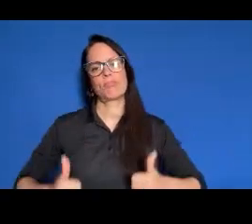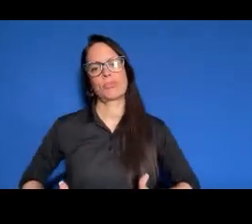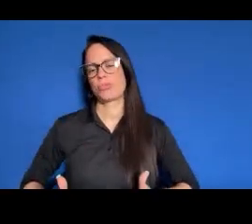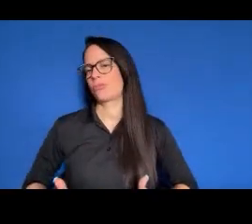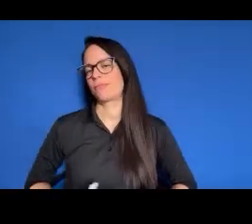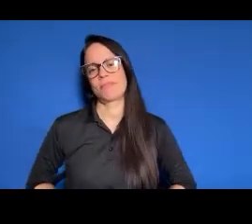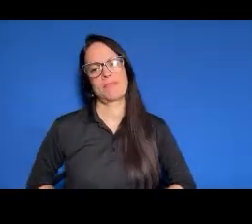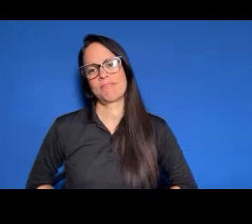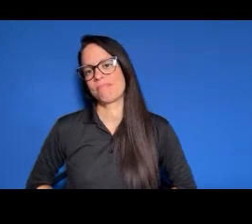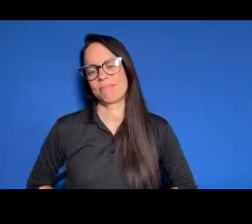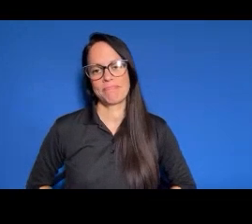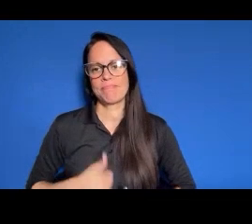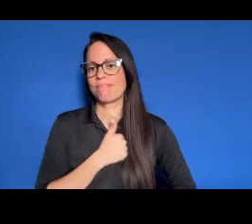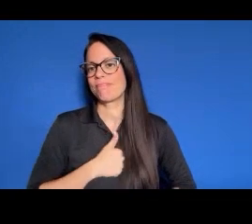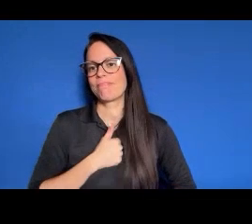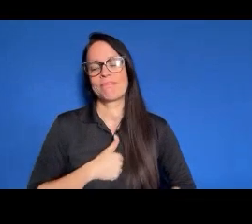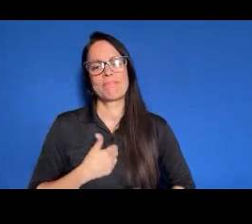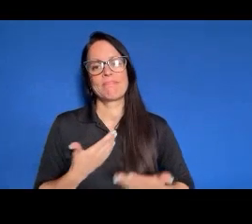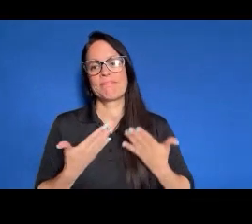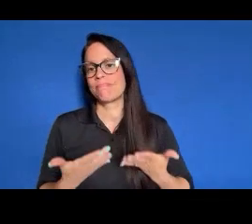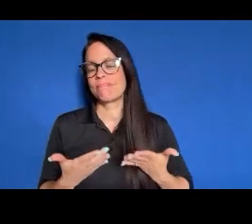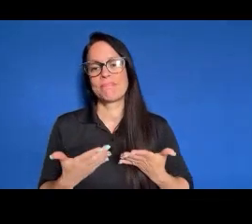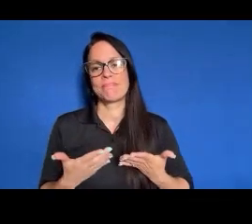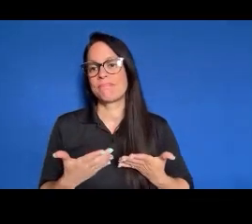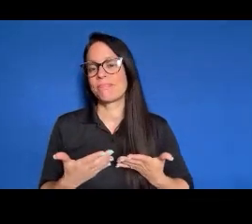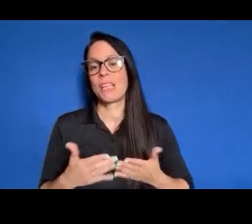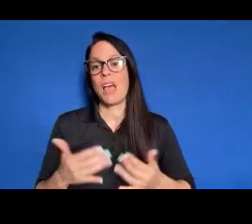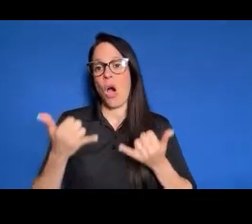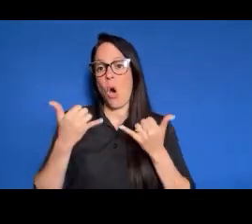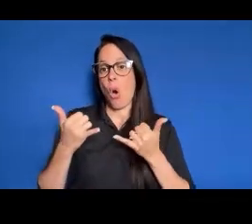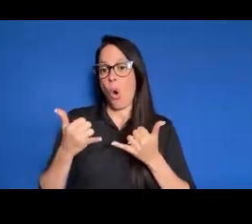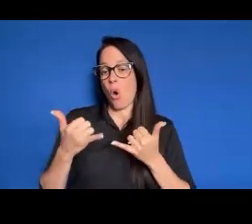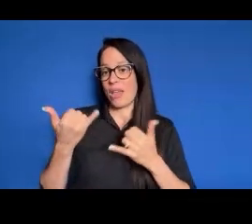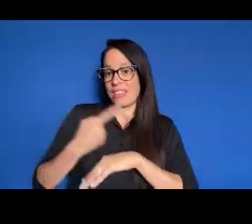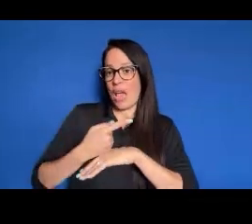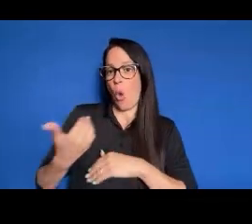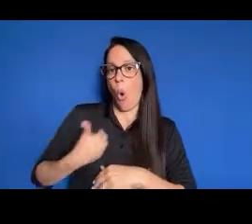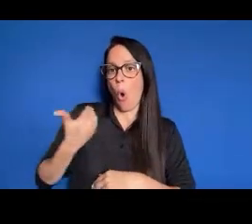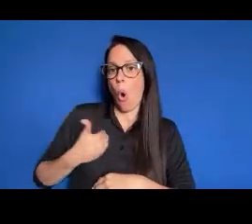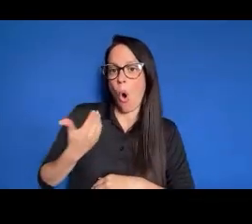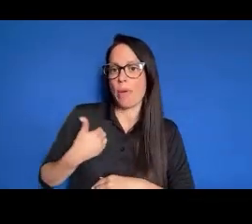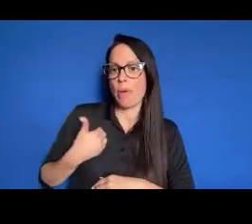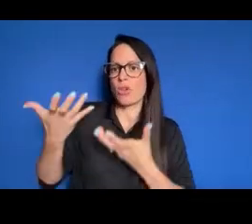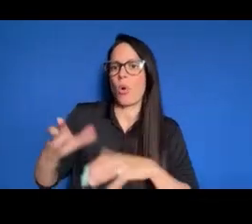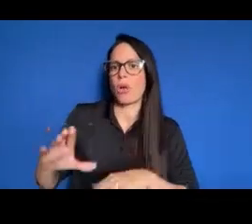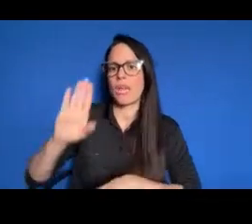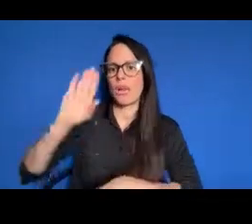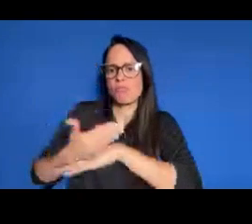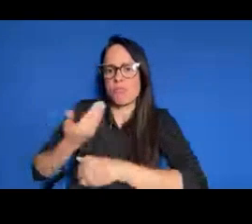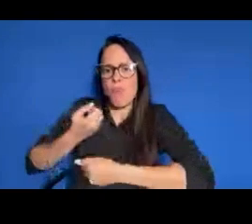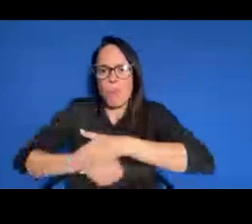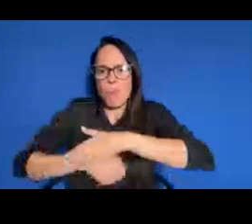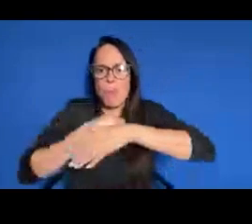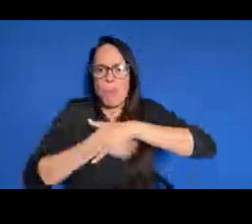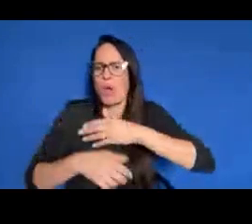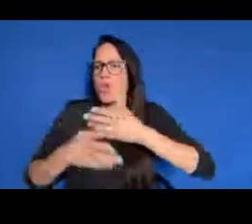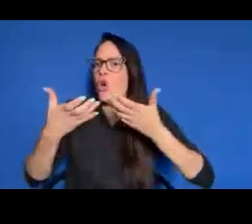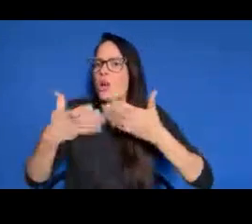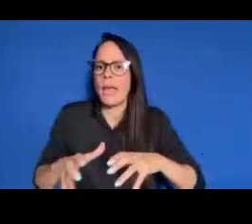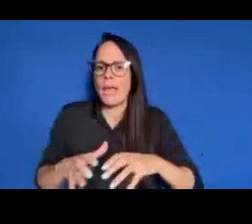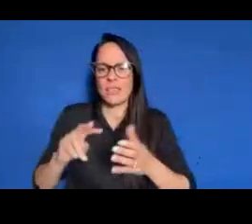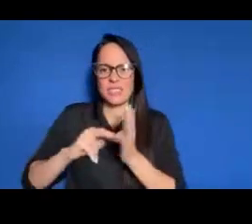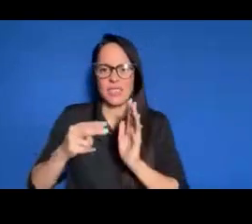haber de hijos, porque ya los muchachos de hoy en día no quieren tener hijos. O sea que la población mía está creciendo.